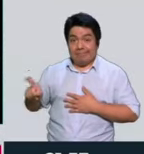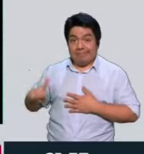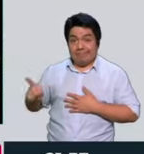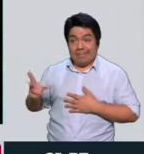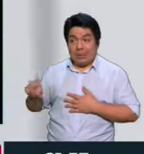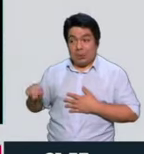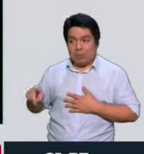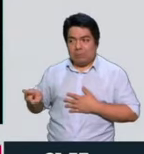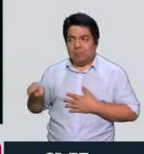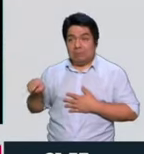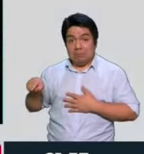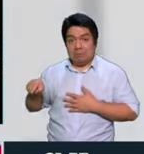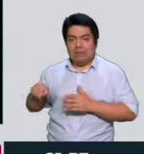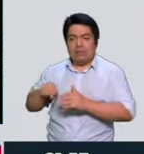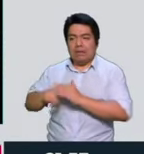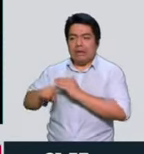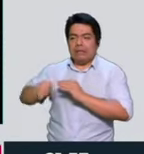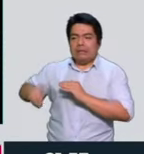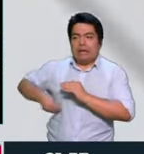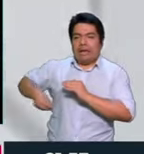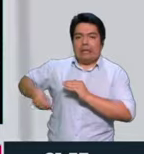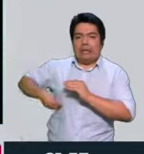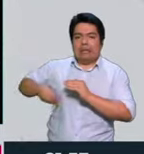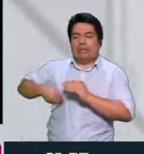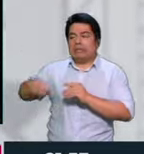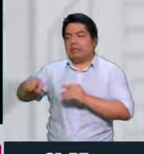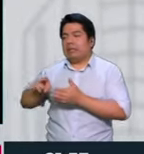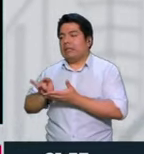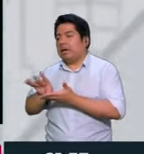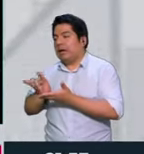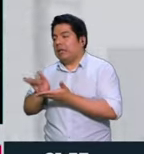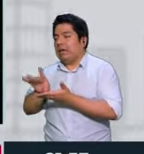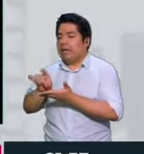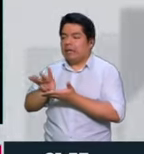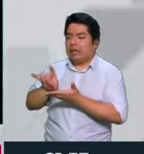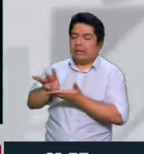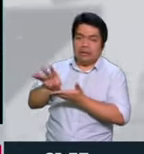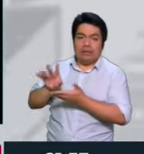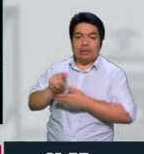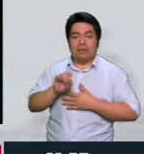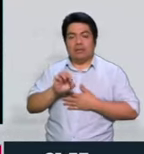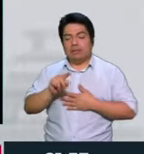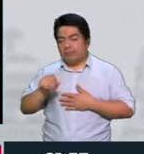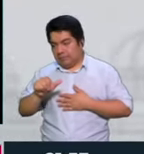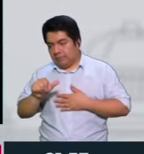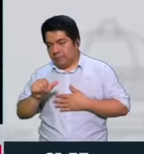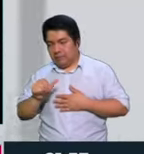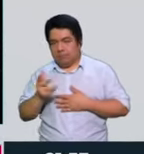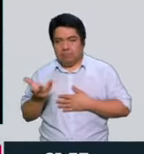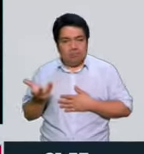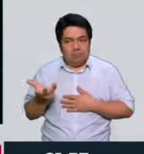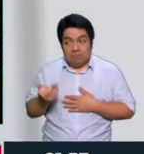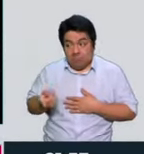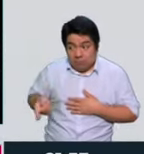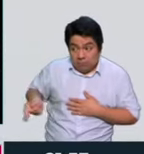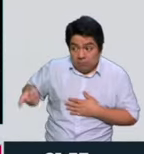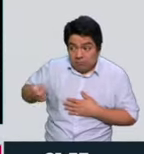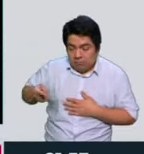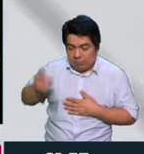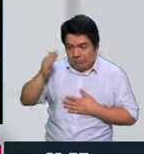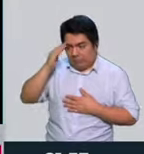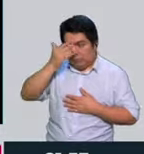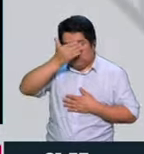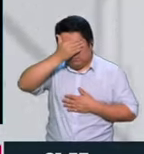justamente acusan de que los echan de los programas de opinión de Televisa y no se dan cuenta que por un lado